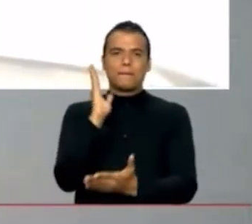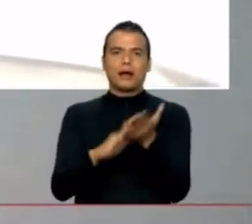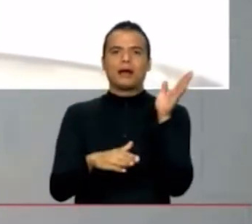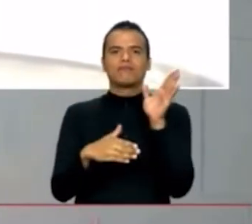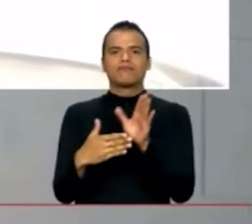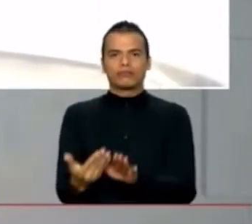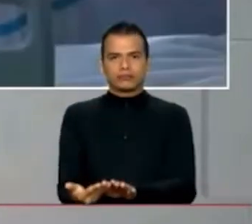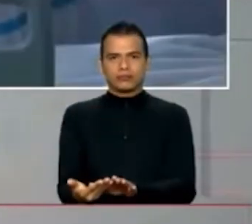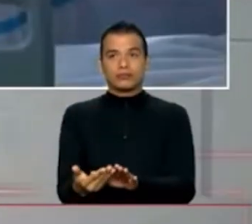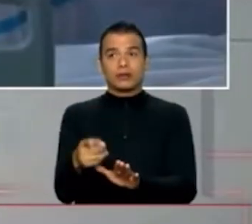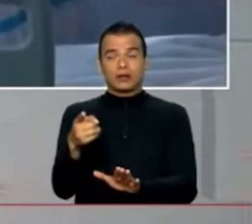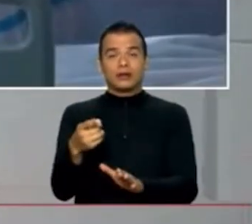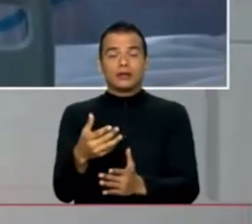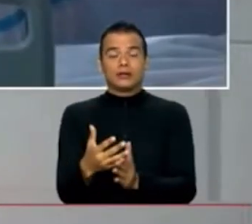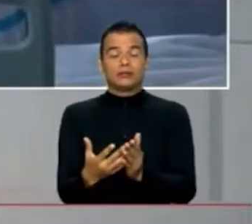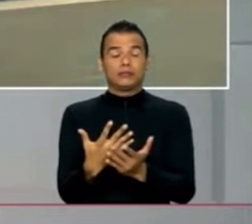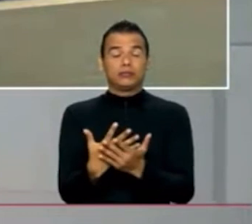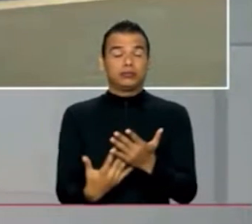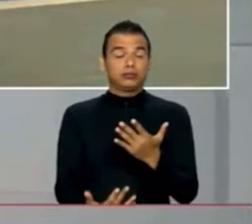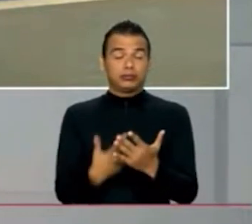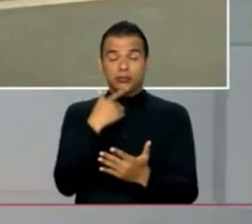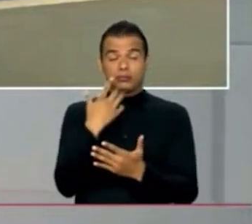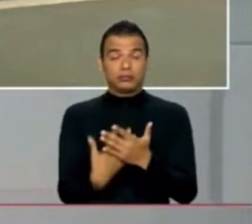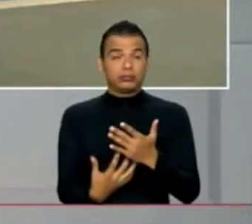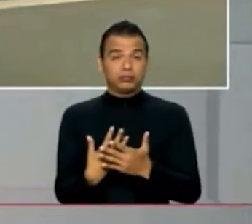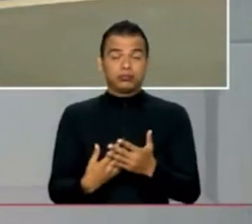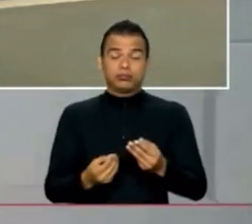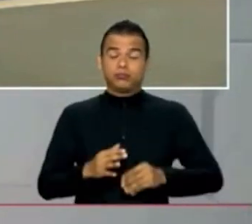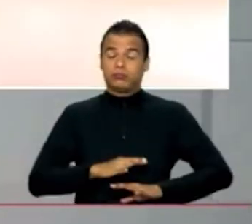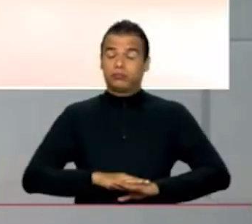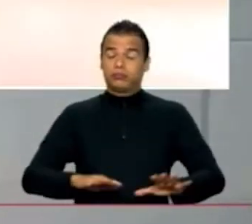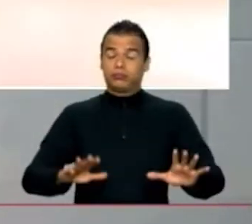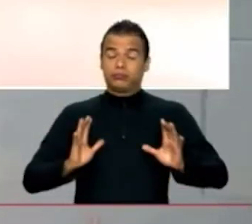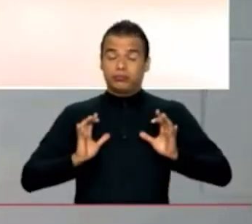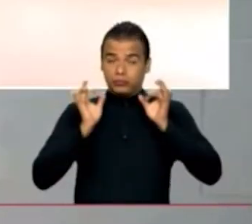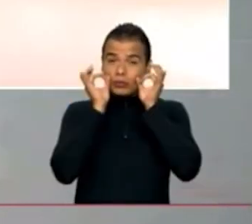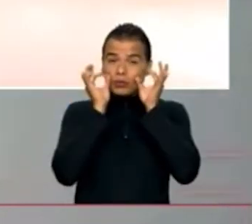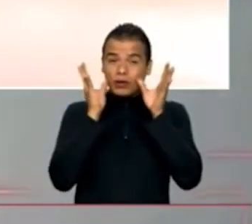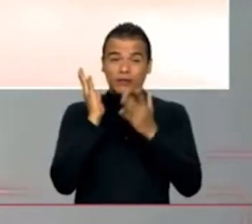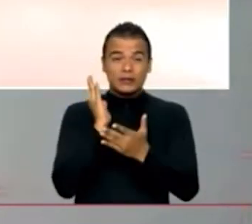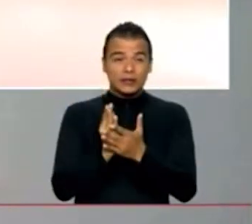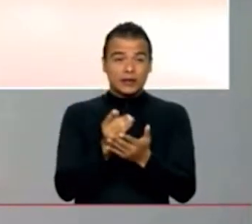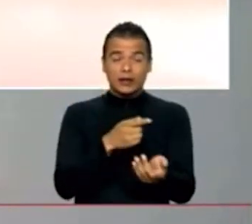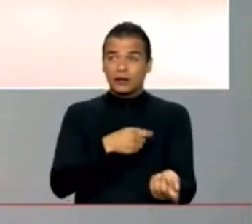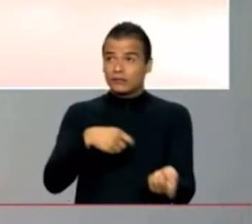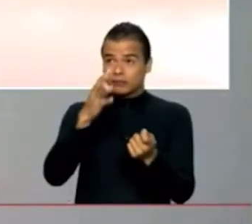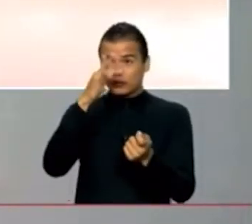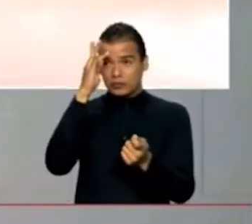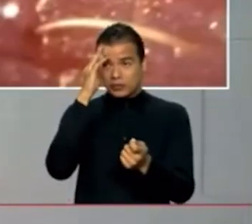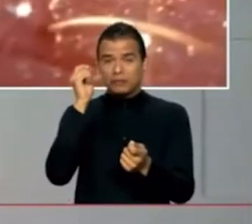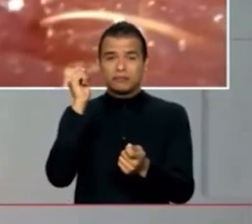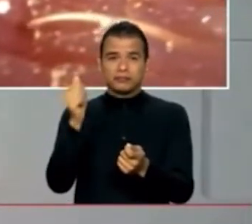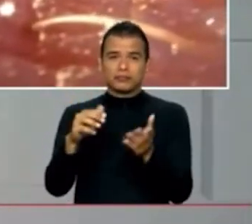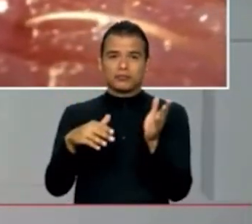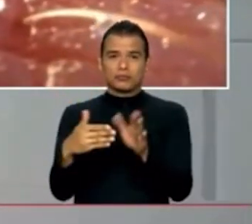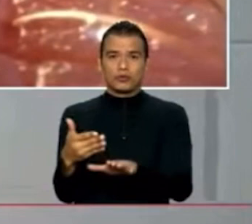habría llegado al centro asistencial, al parecer, cuando su estado de salud ya revestía gravedad. Minutos antes de morir,